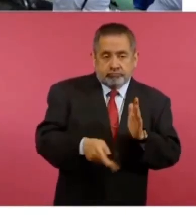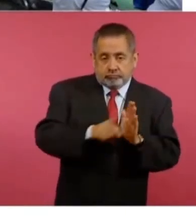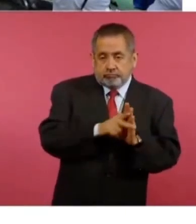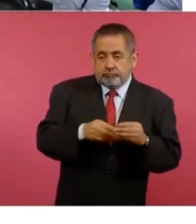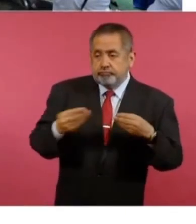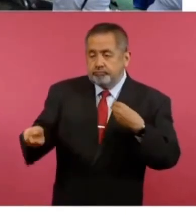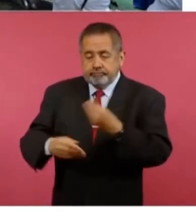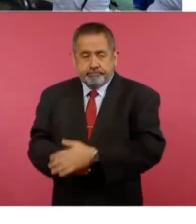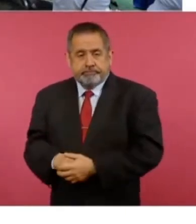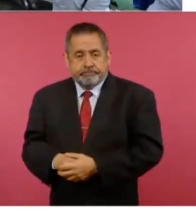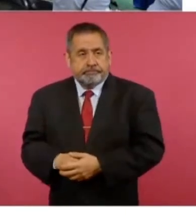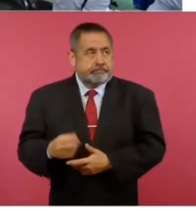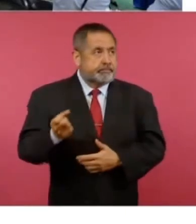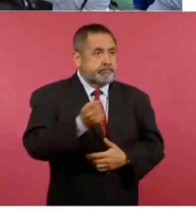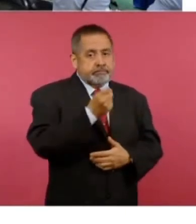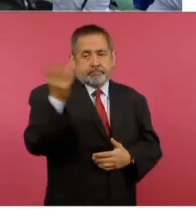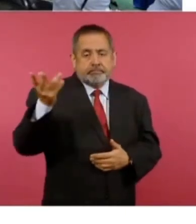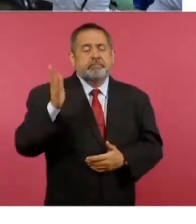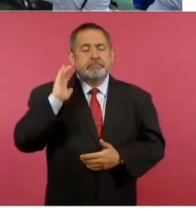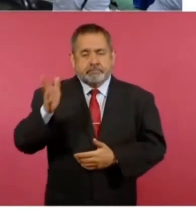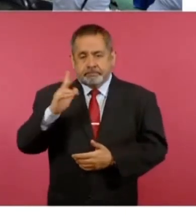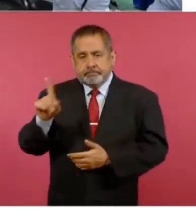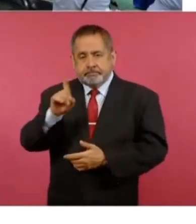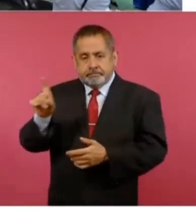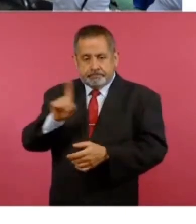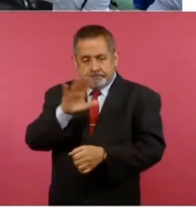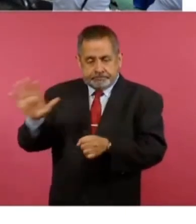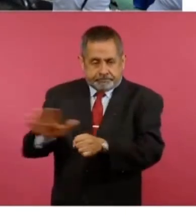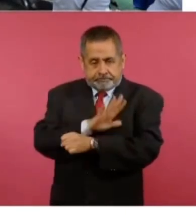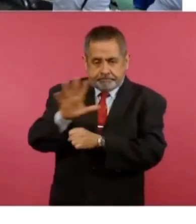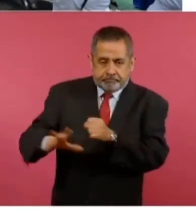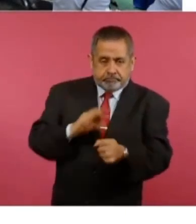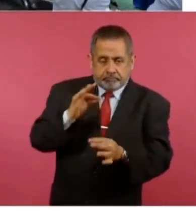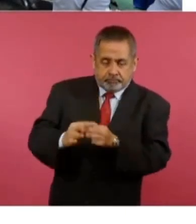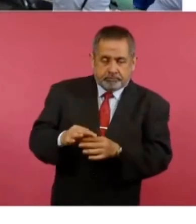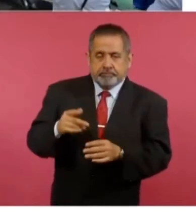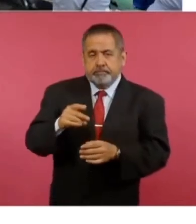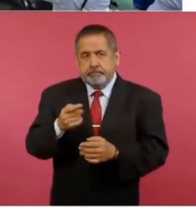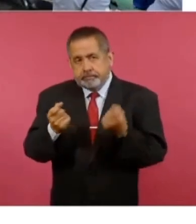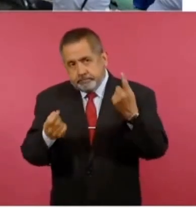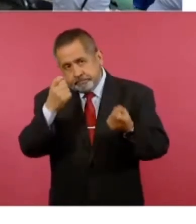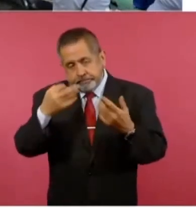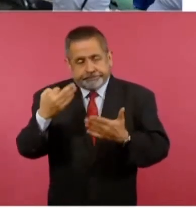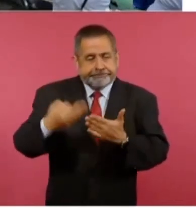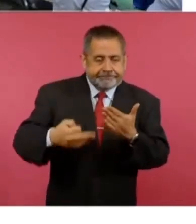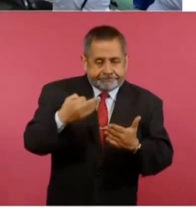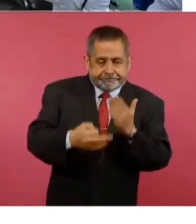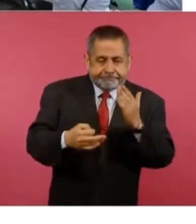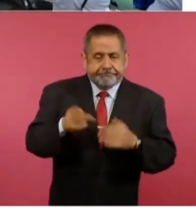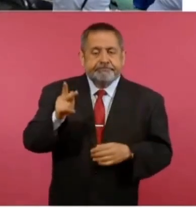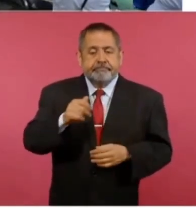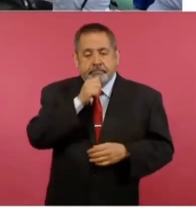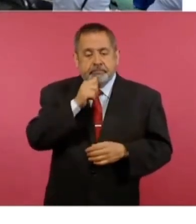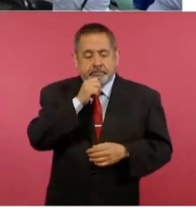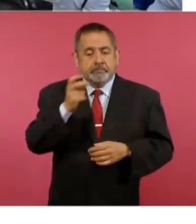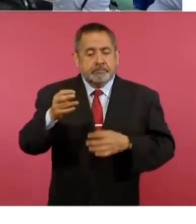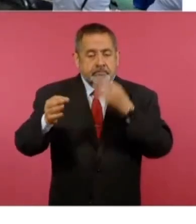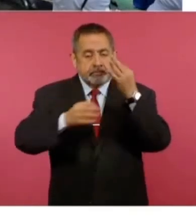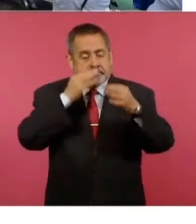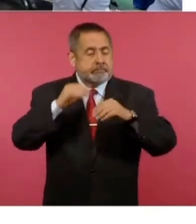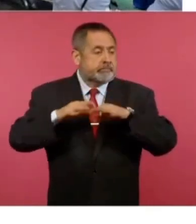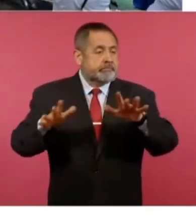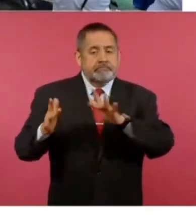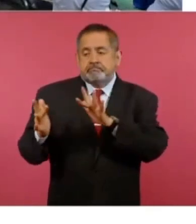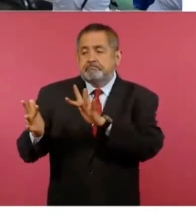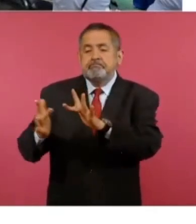ver, algunos estados ya están cubiertos al 100%, otros todavía faltan, pero ahí es en donde entraremos en comunicación con